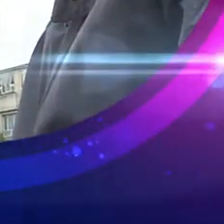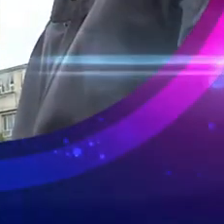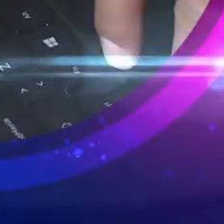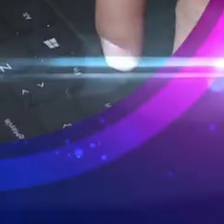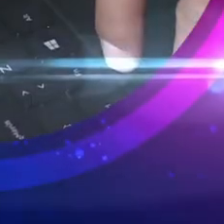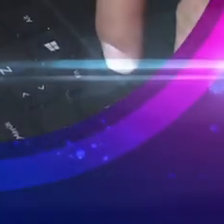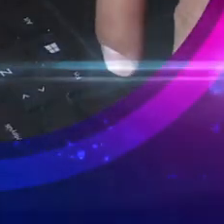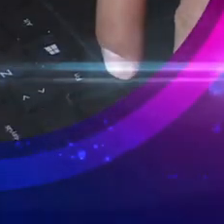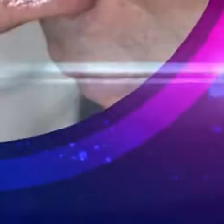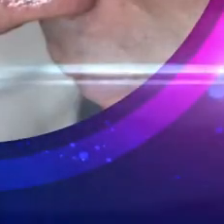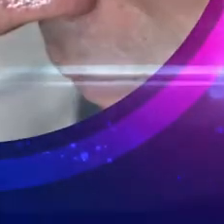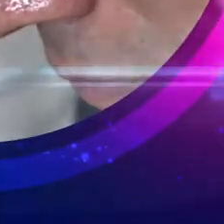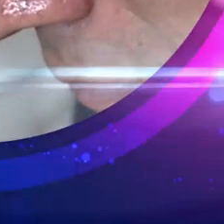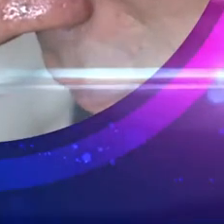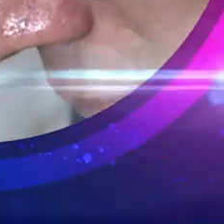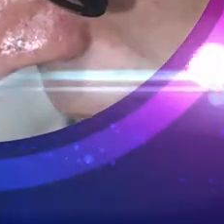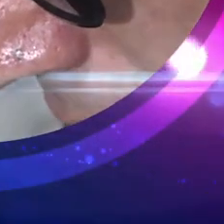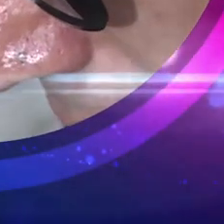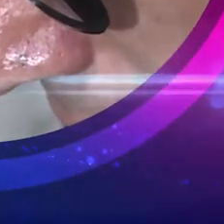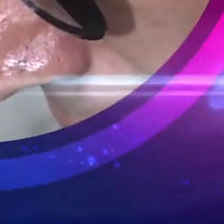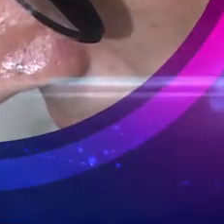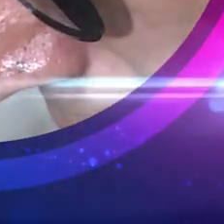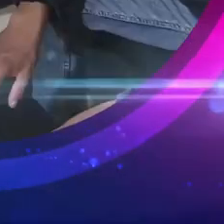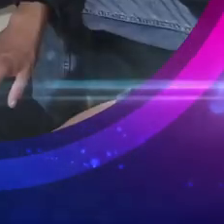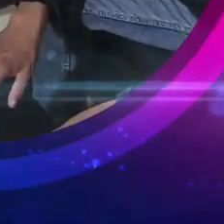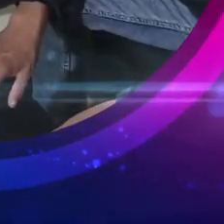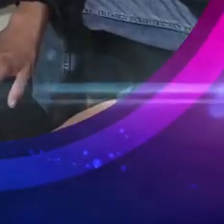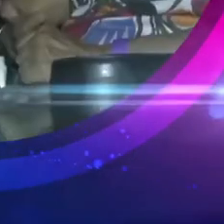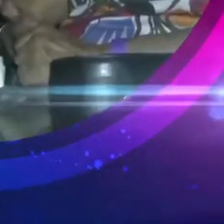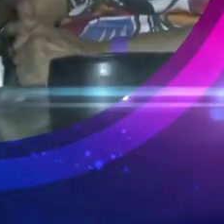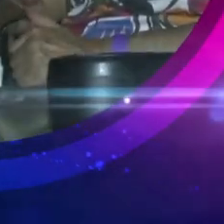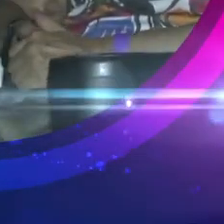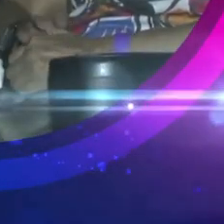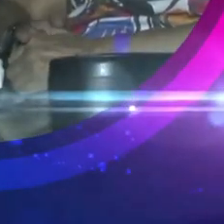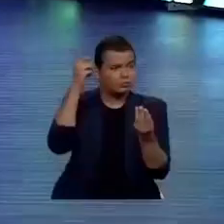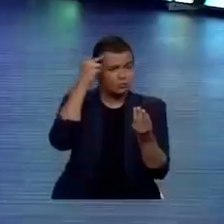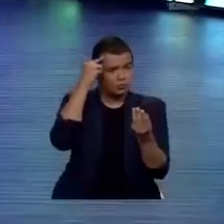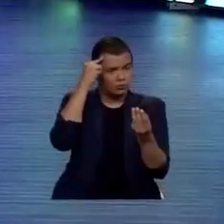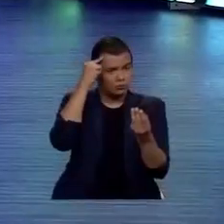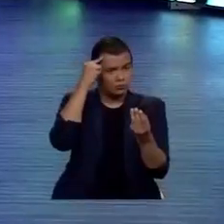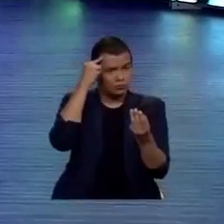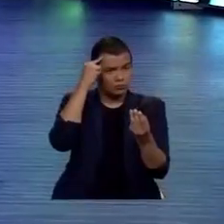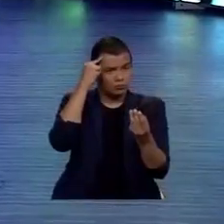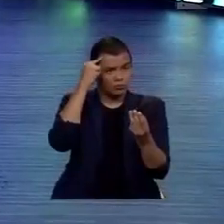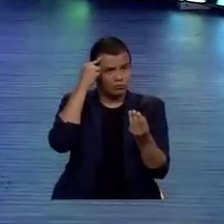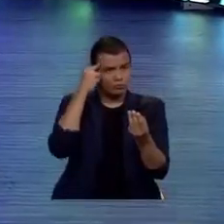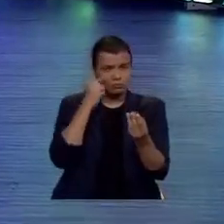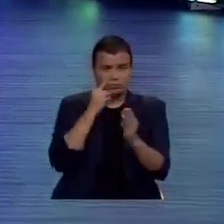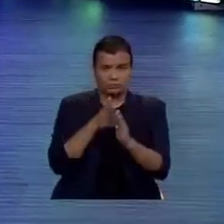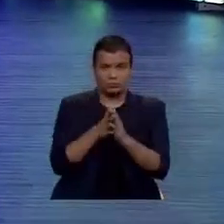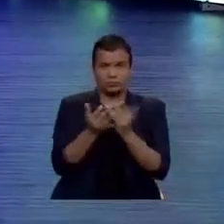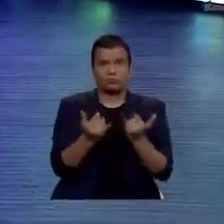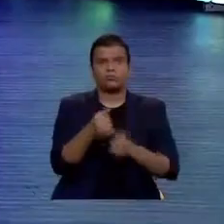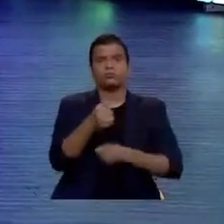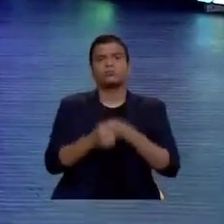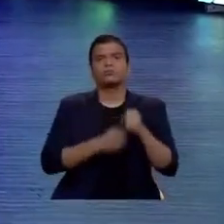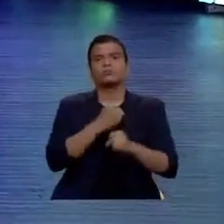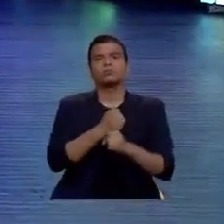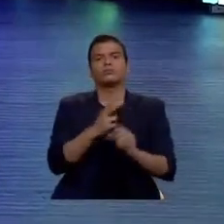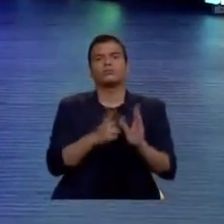con el uso de las tecnologías las cosas que hacemos hoy o que vamos a hacer mañana quiero contarle a todos que en este año hemos trabajado con